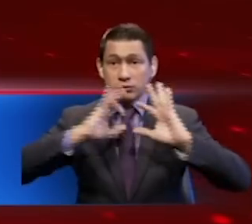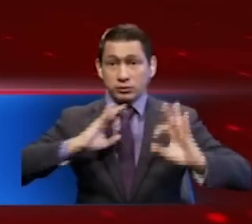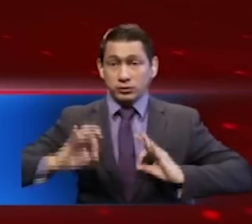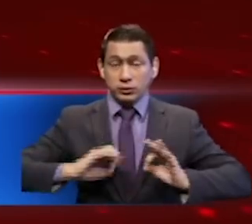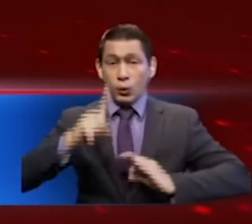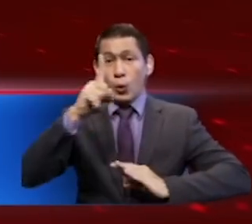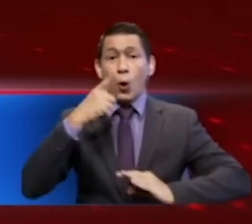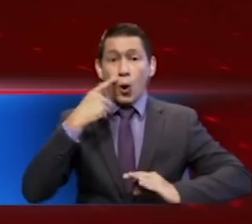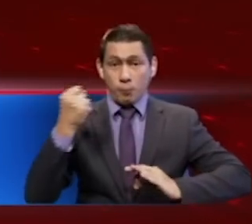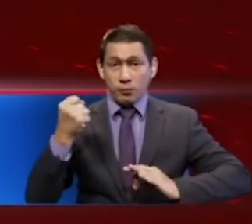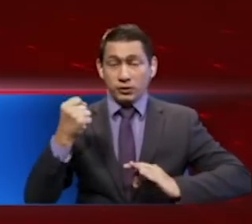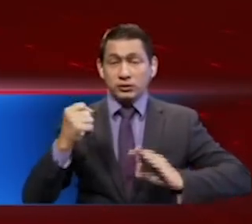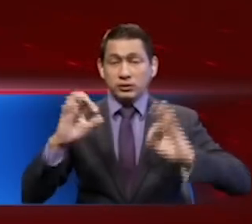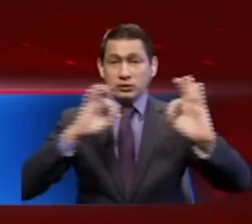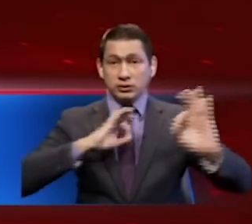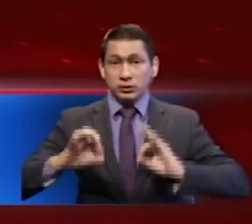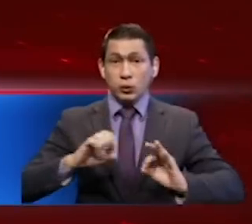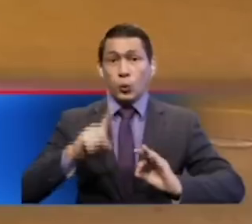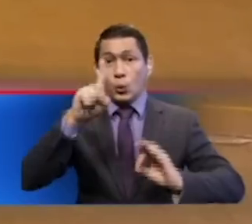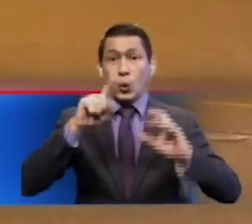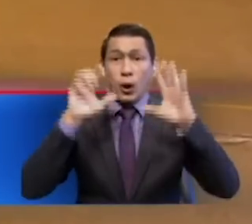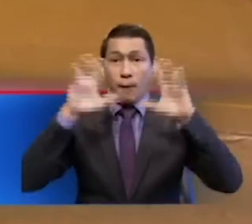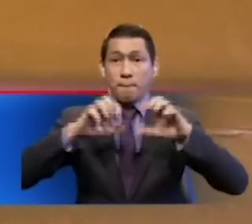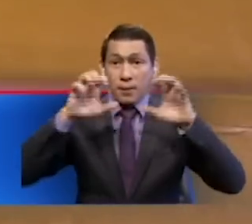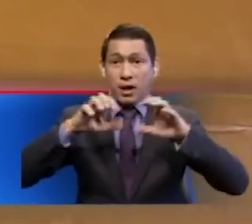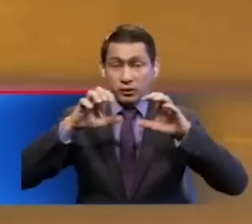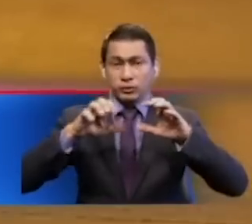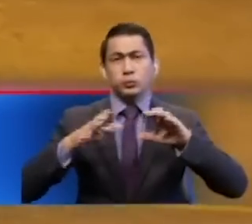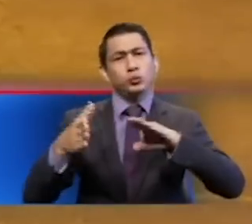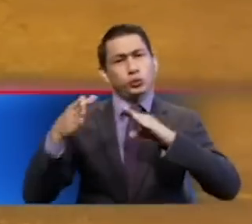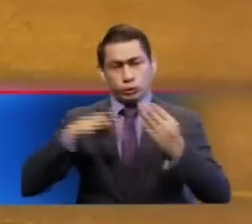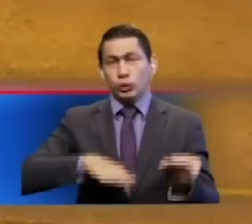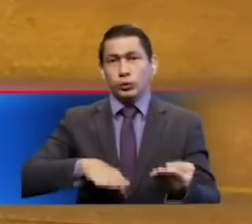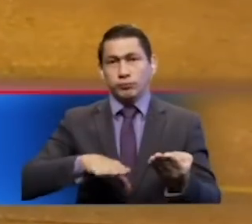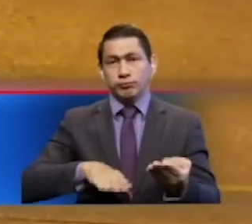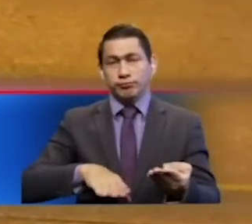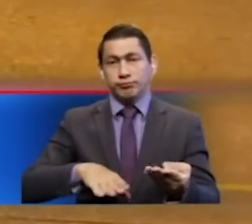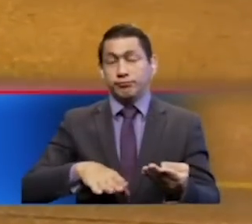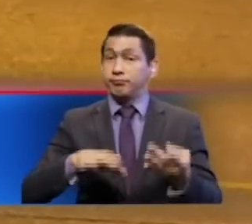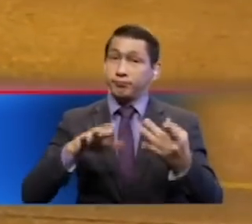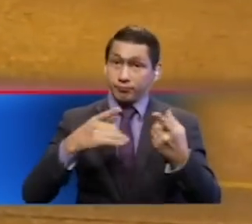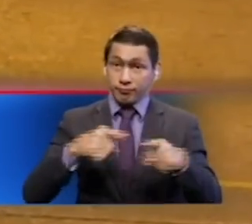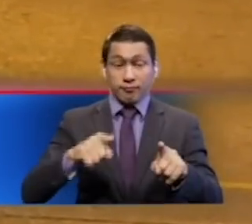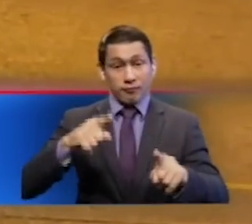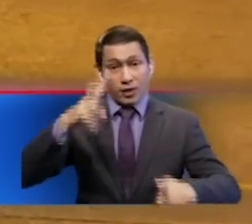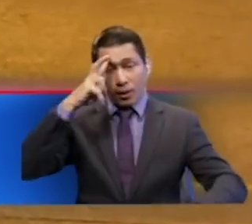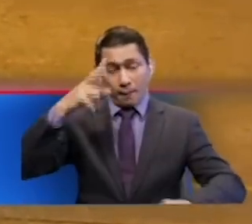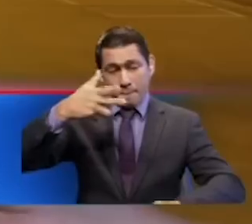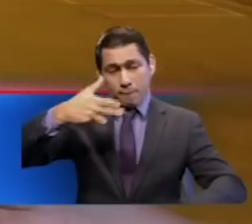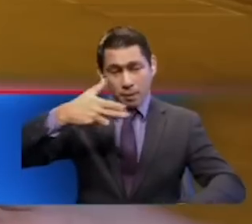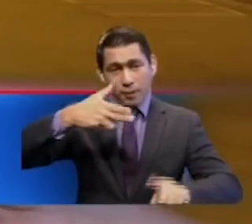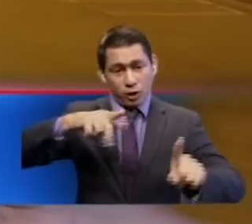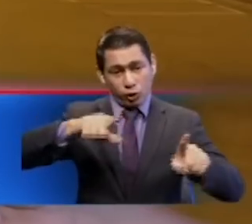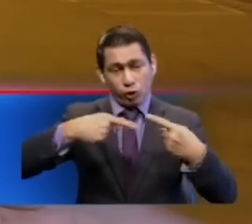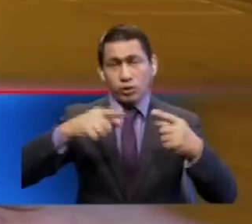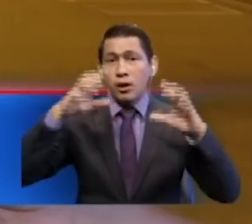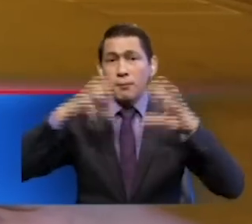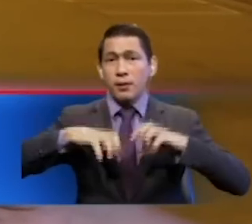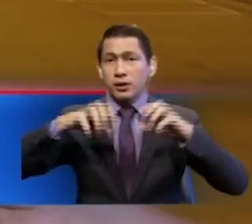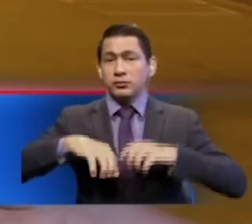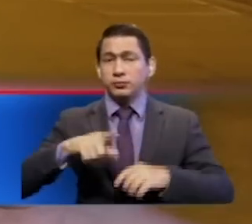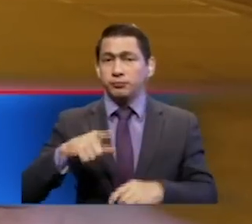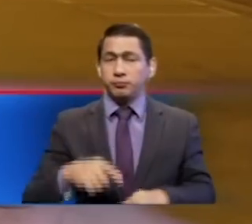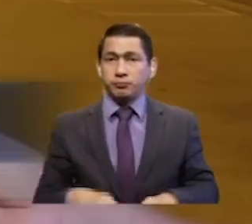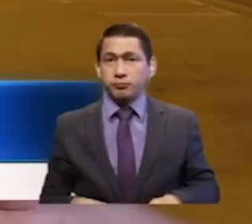un perrito sin vida, el cual quiso evitar que los pistoleros ingresen a la casa, pero terminó acribillado. Las unidades del